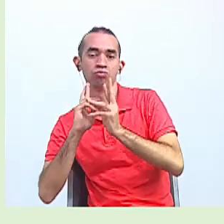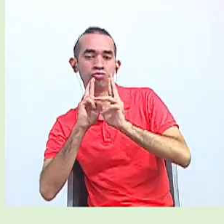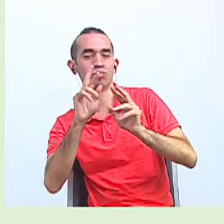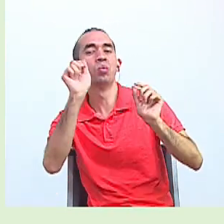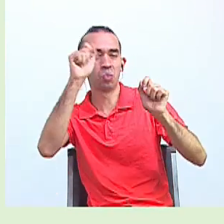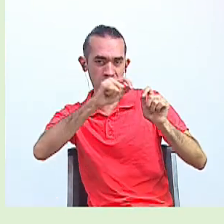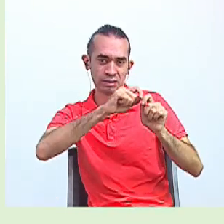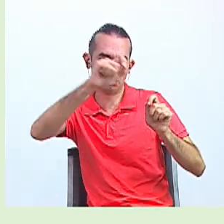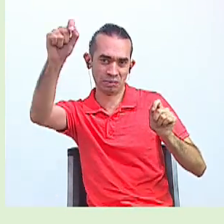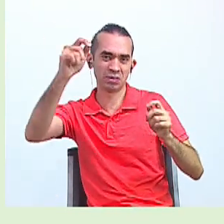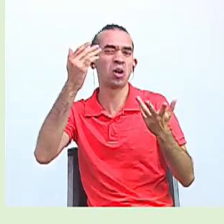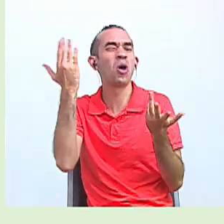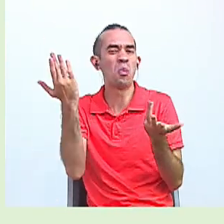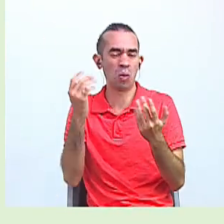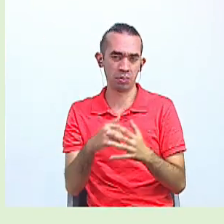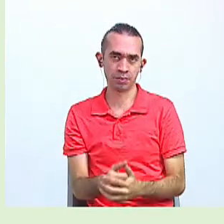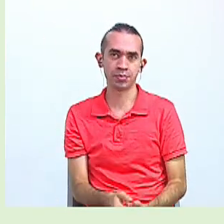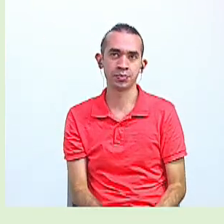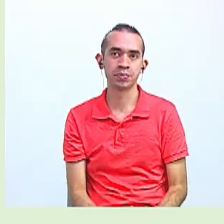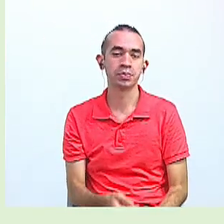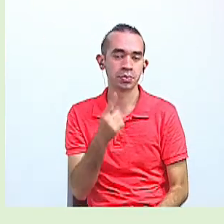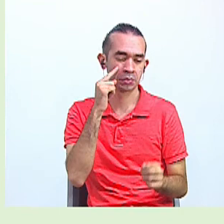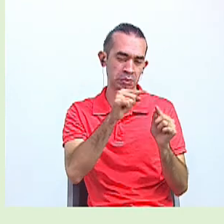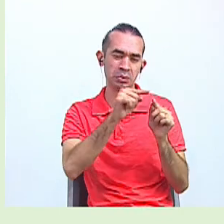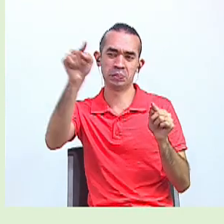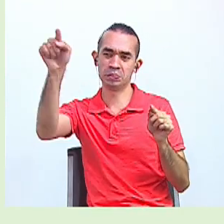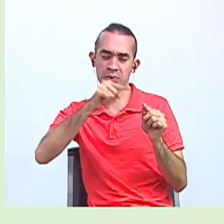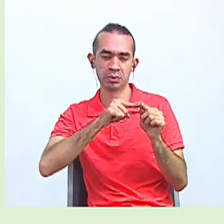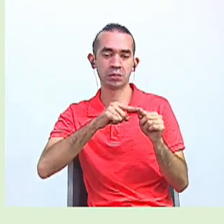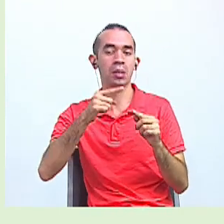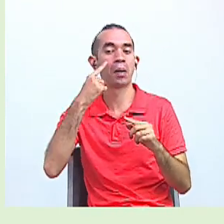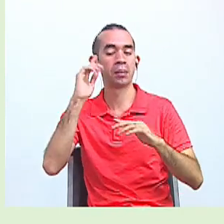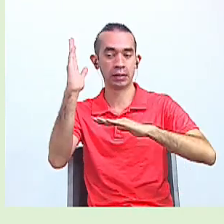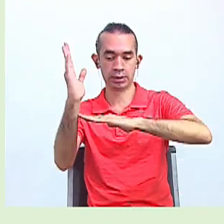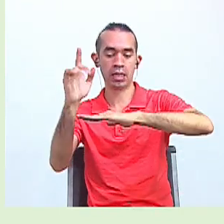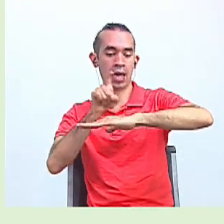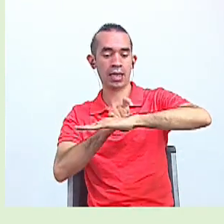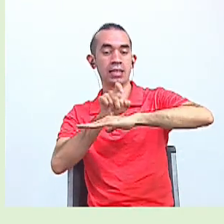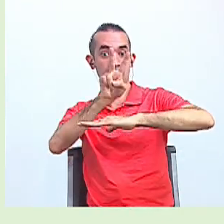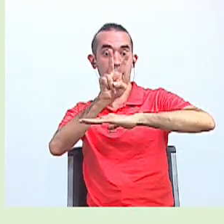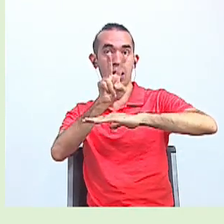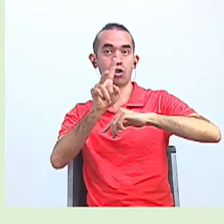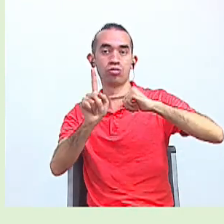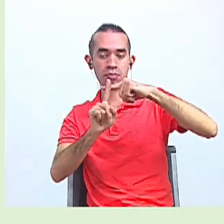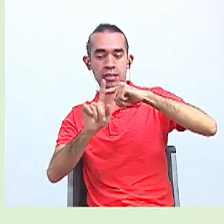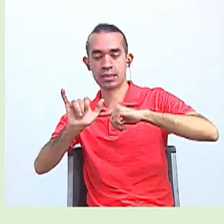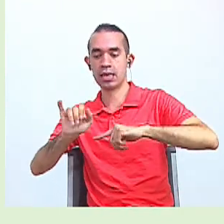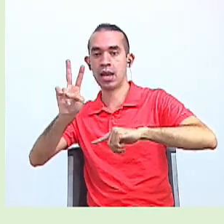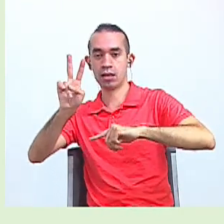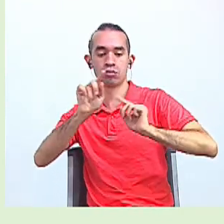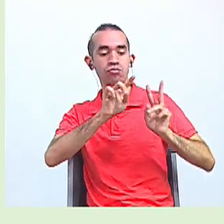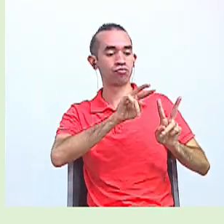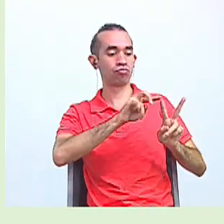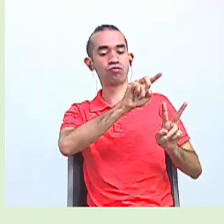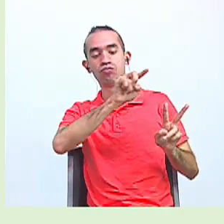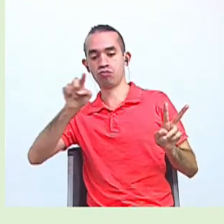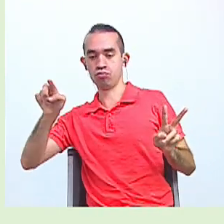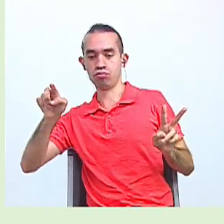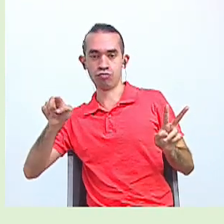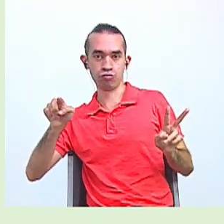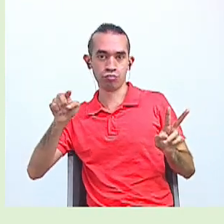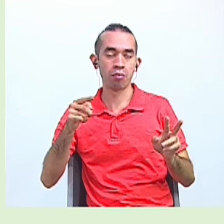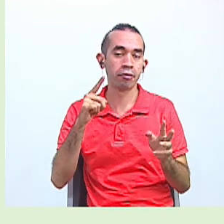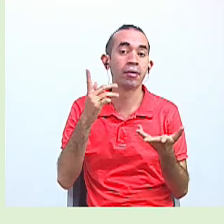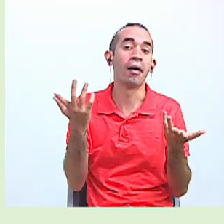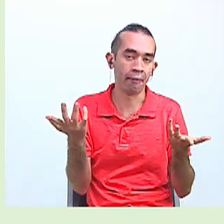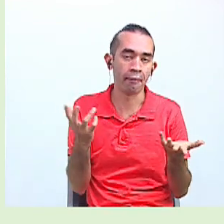obtiene mediante raíz cuadrada del valor de la componente x al cuadrado más la componente y al cuadrado. Por lo tanto,